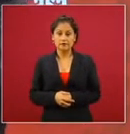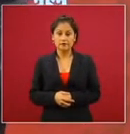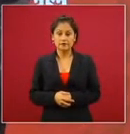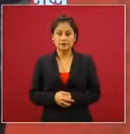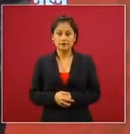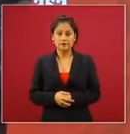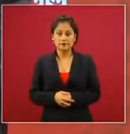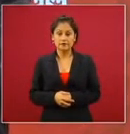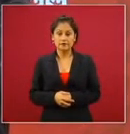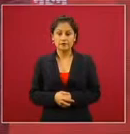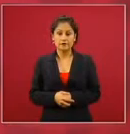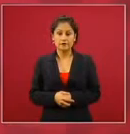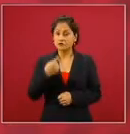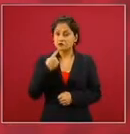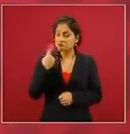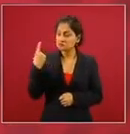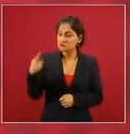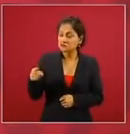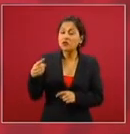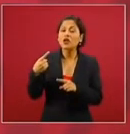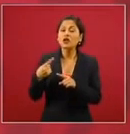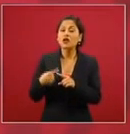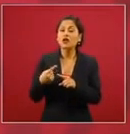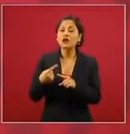¿Quién lo había acusado?